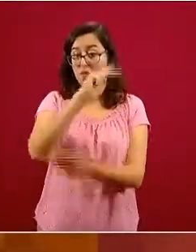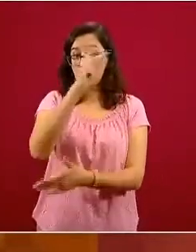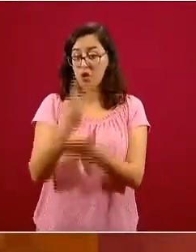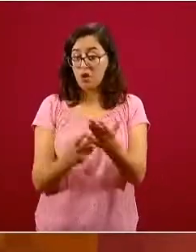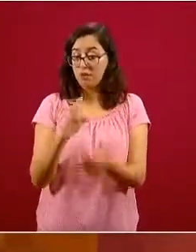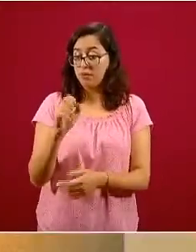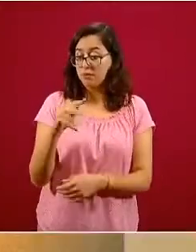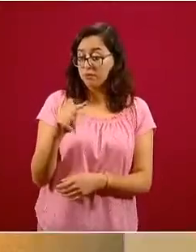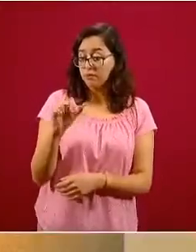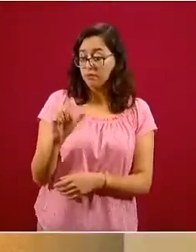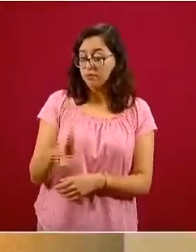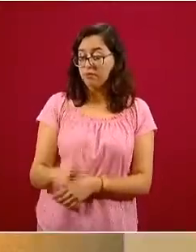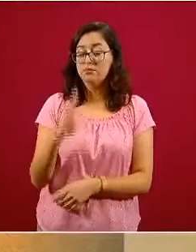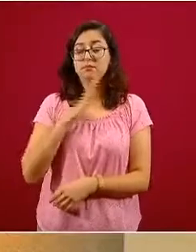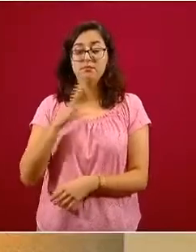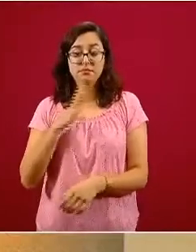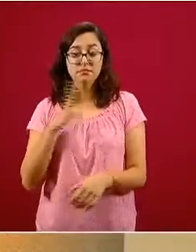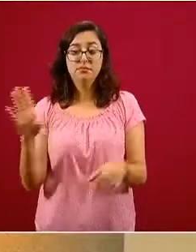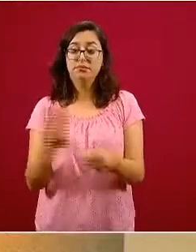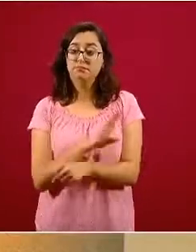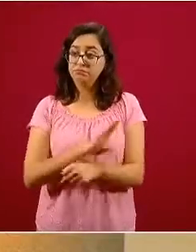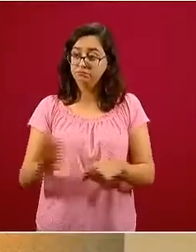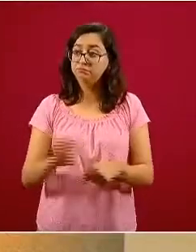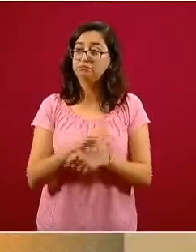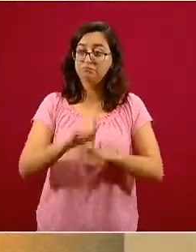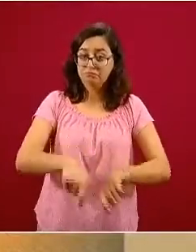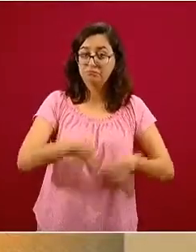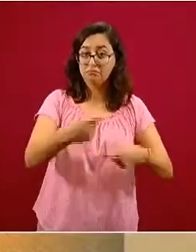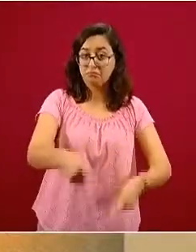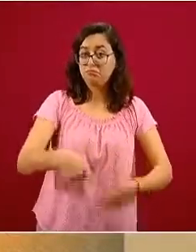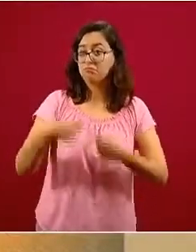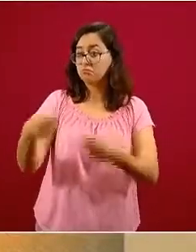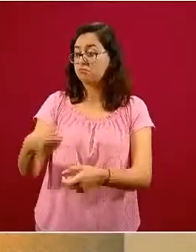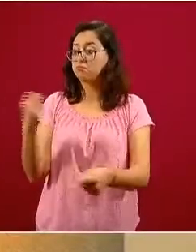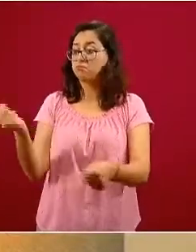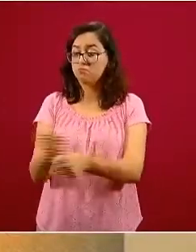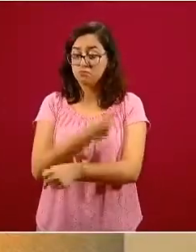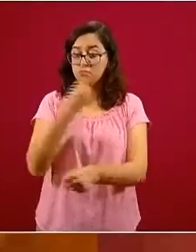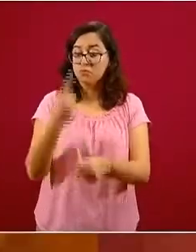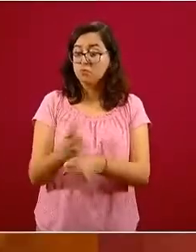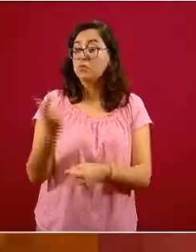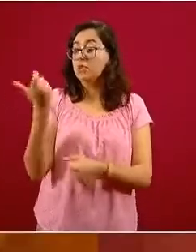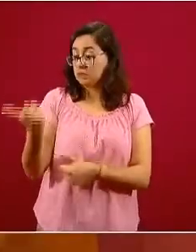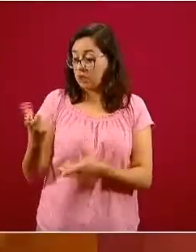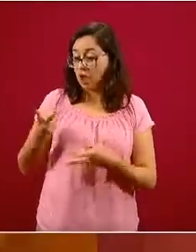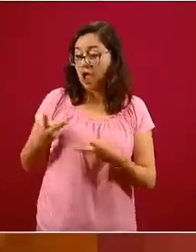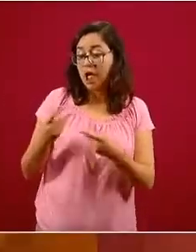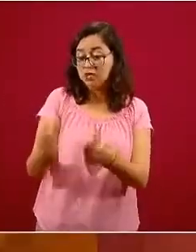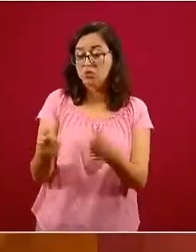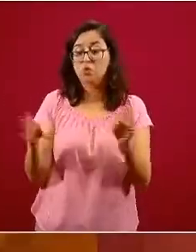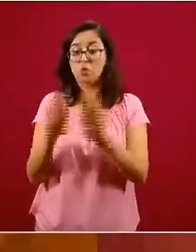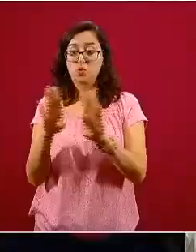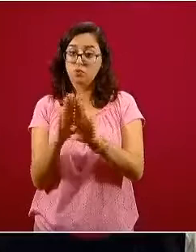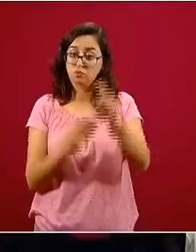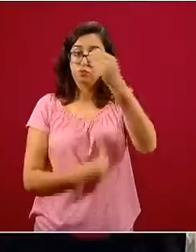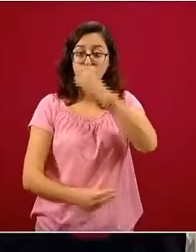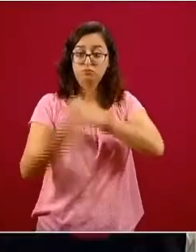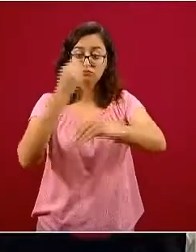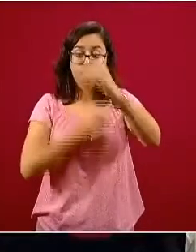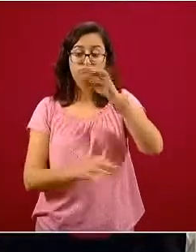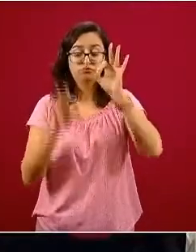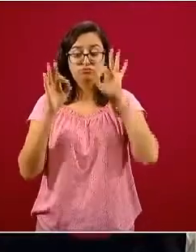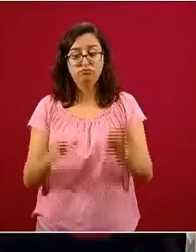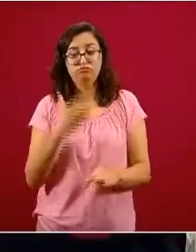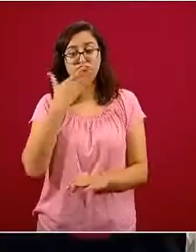bienestar que otorgan beneficios y que es una oportunidad también para orientar el gasto de esos beneficios a alimentación